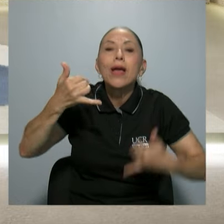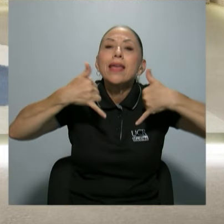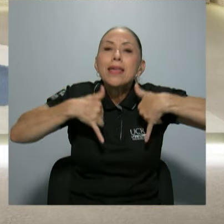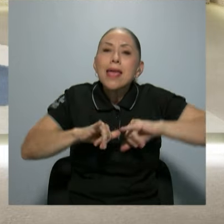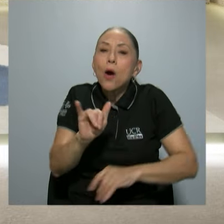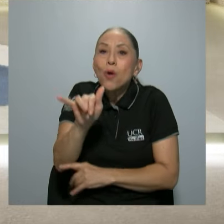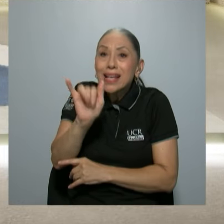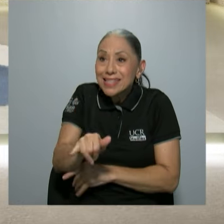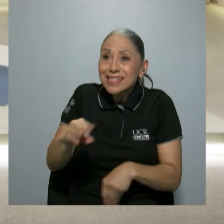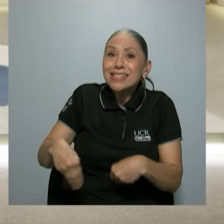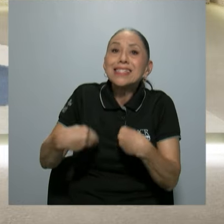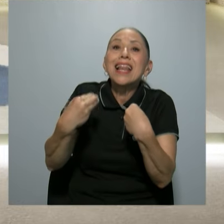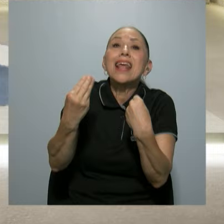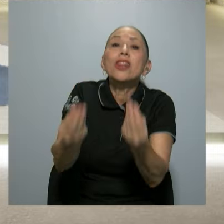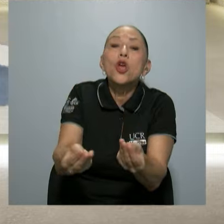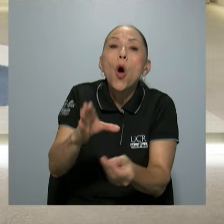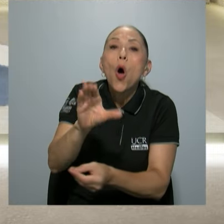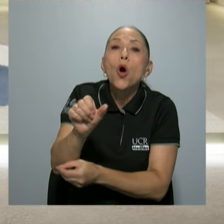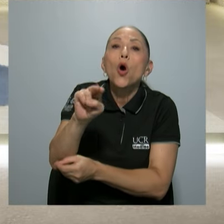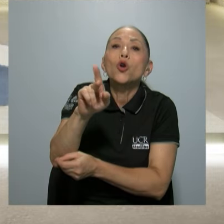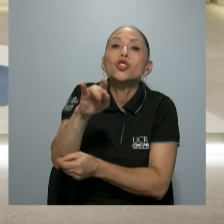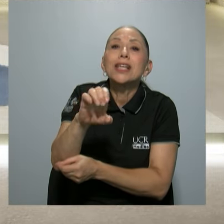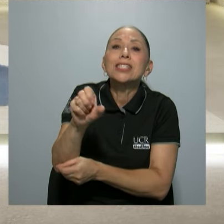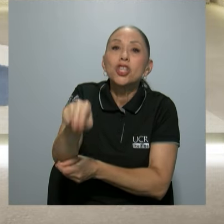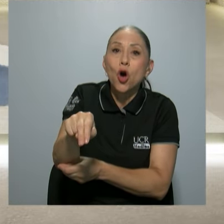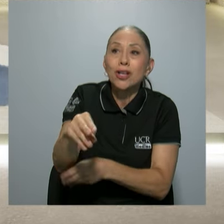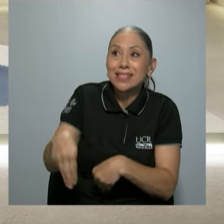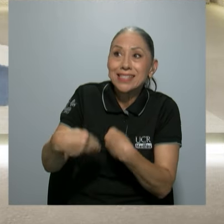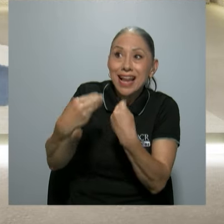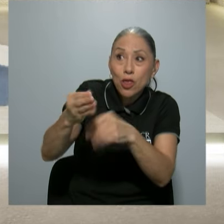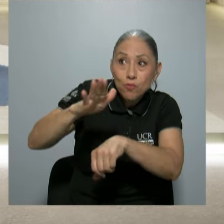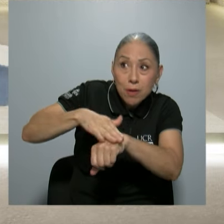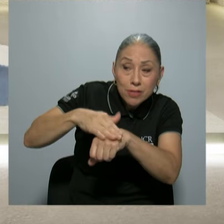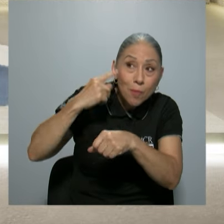en concesión ultramillonaria